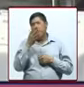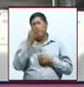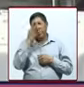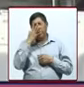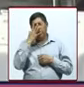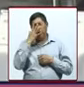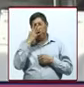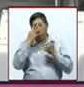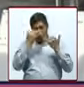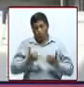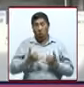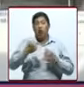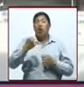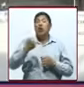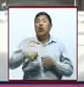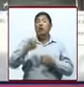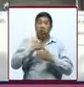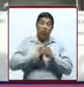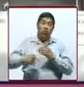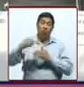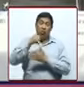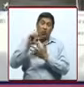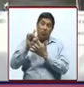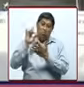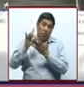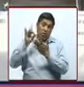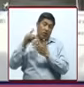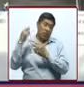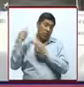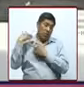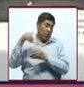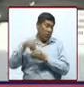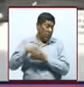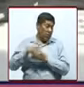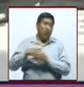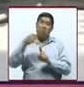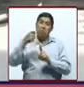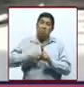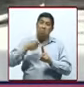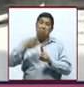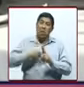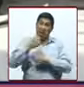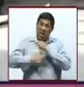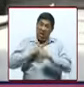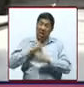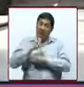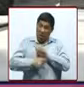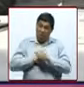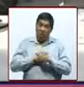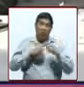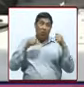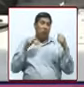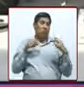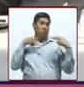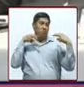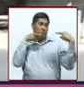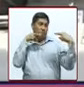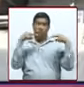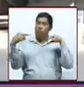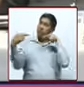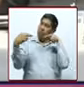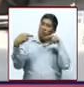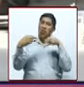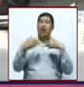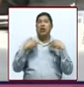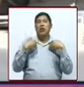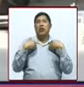precisamente hoy el Tribunal Supremo Electoral es que después de meses, de años, se sienten en el mismo lugar los